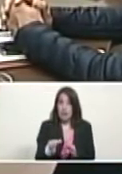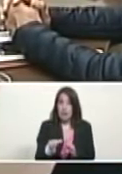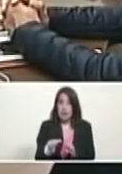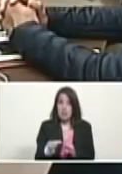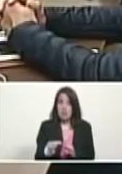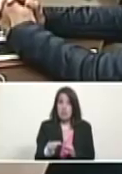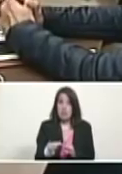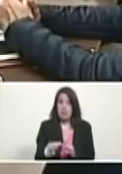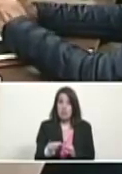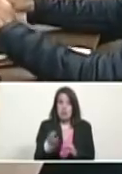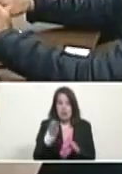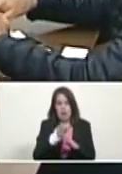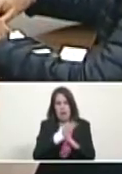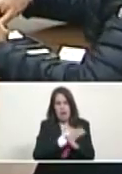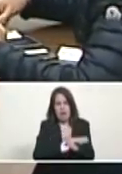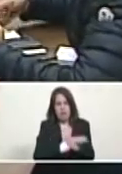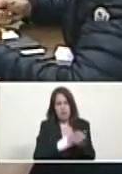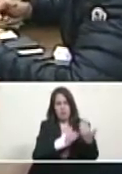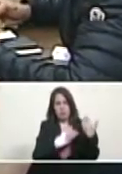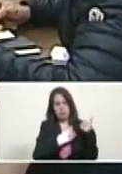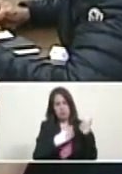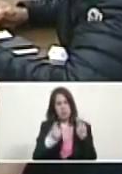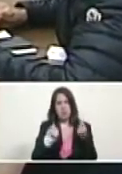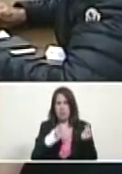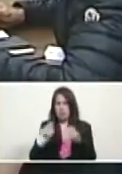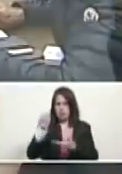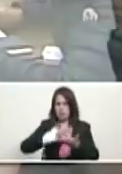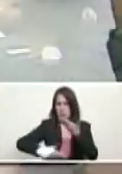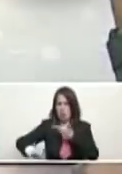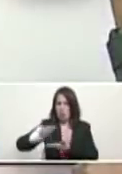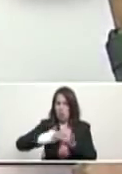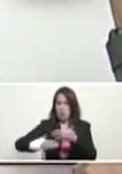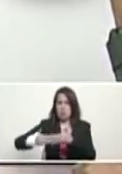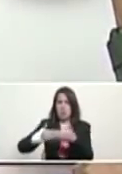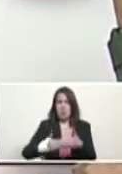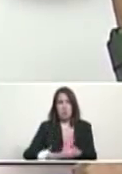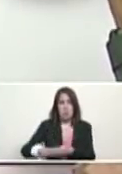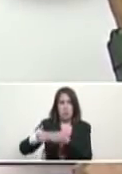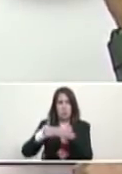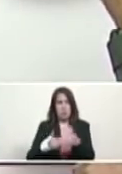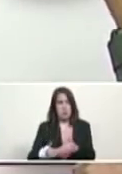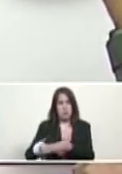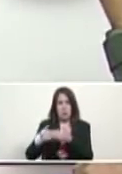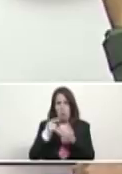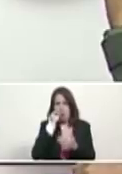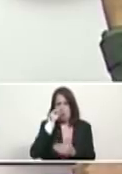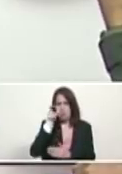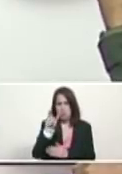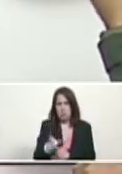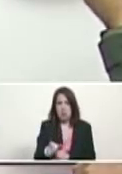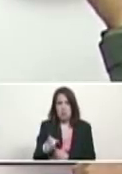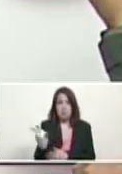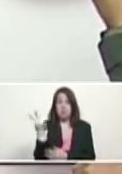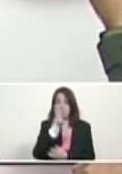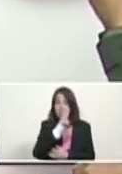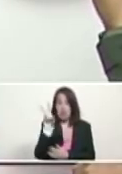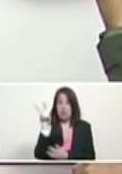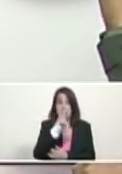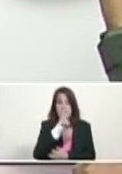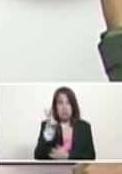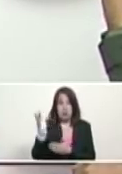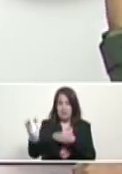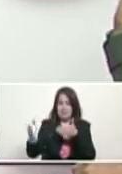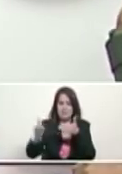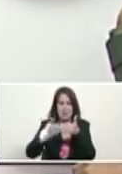ex encargado de negocios del gobierno de los Estados Unidos en Venezuela, James Story, que Venezuela